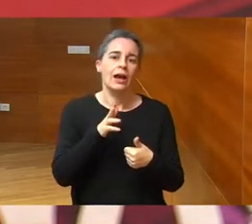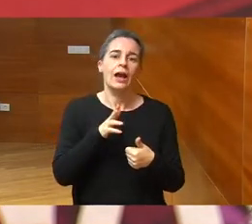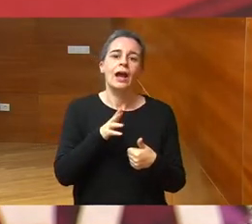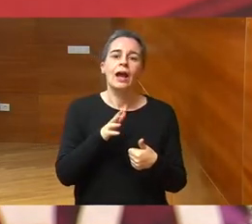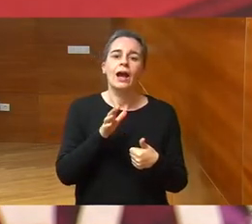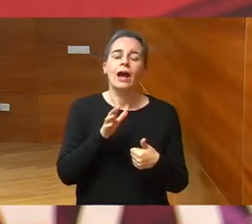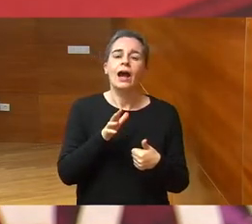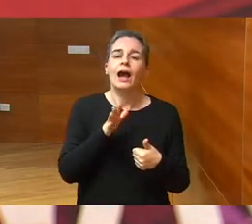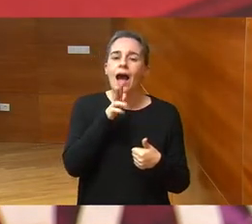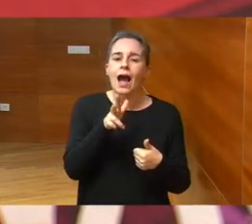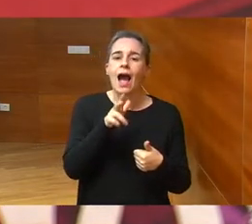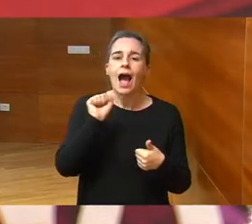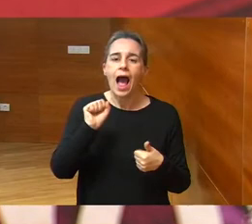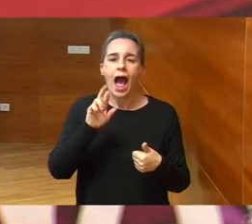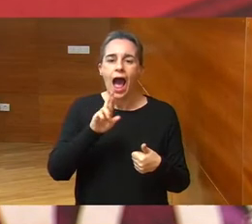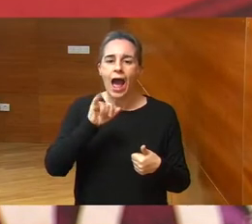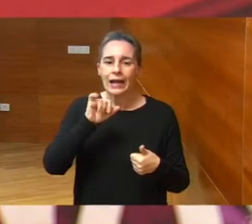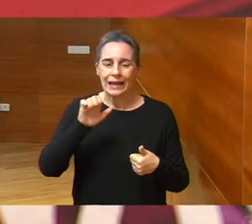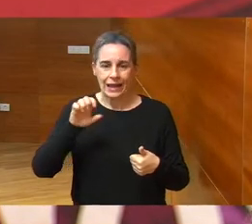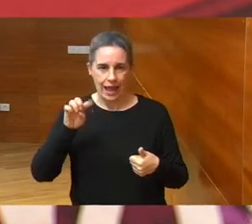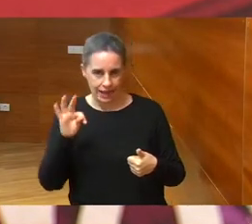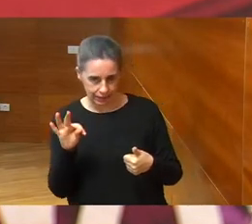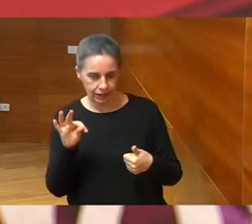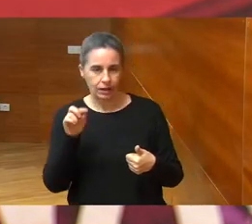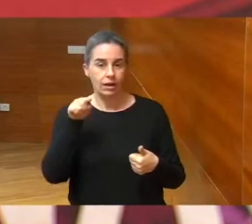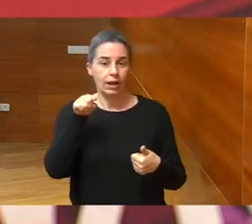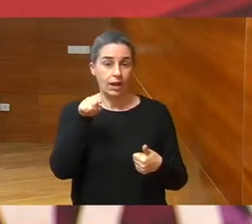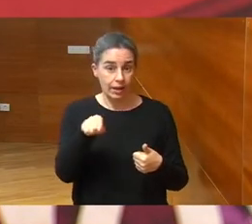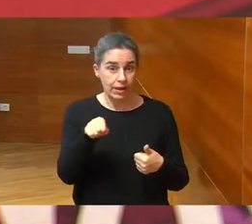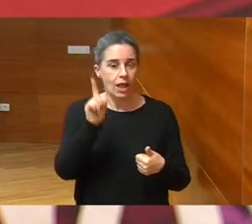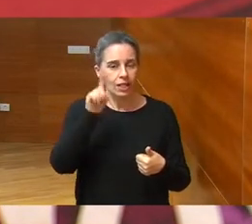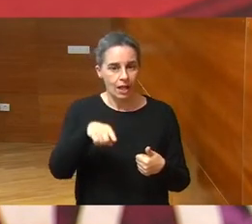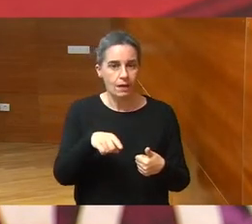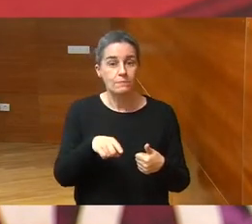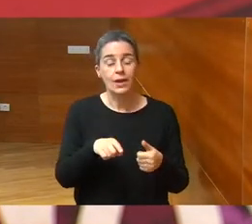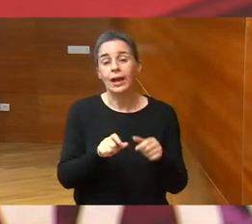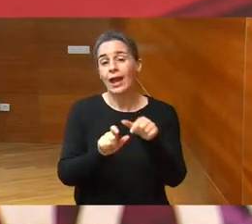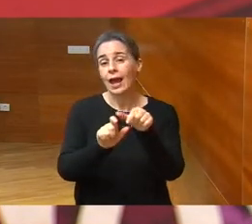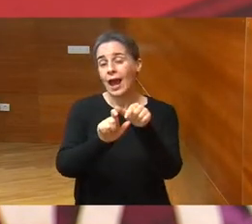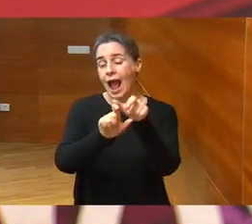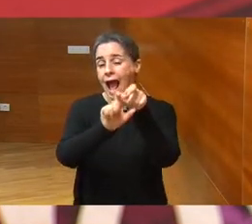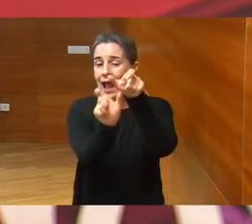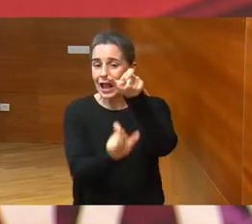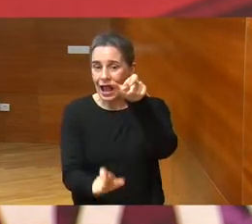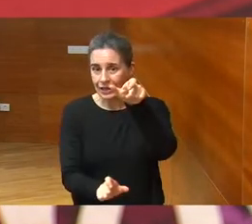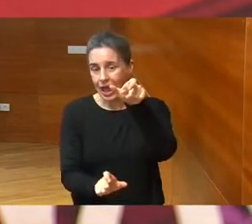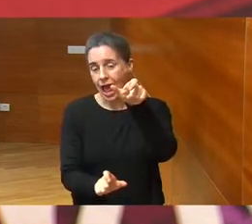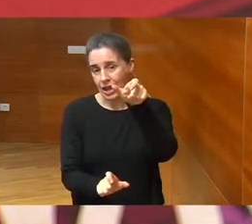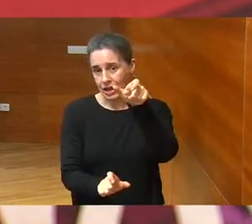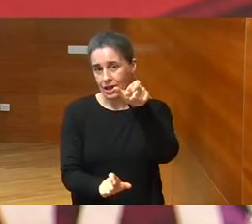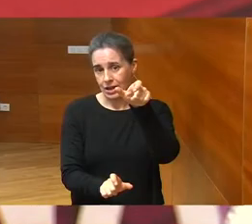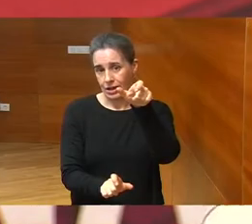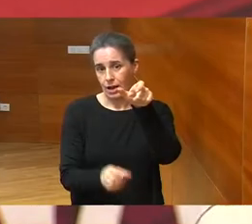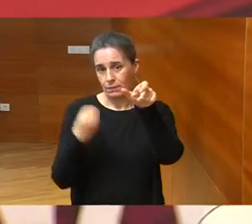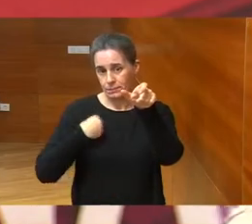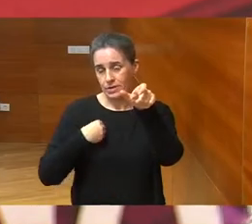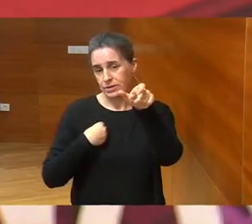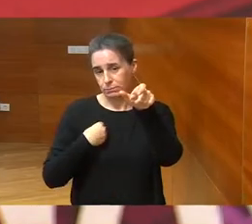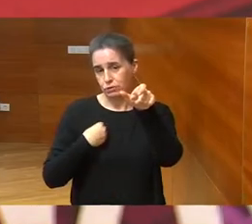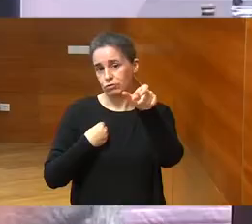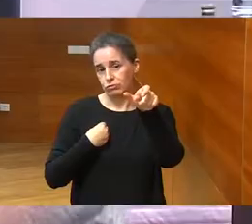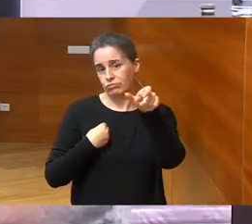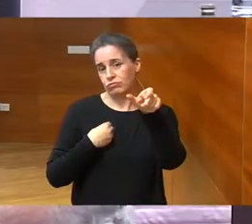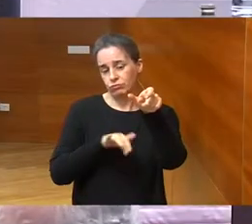que cruzó o canal O canal damash O canal de mancha oficio de spois de